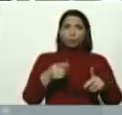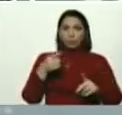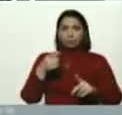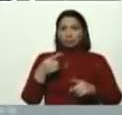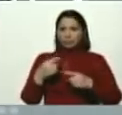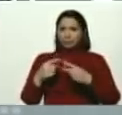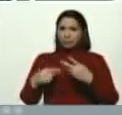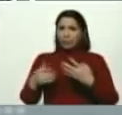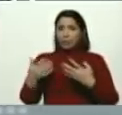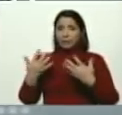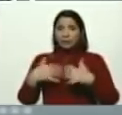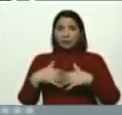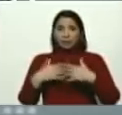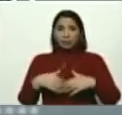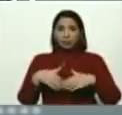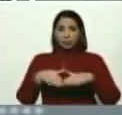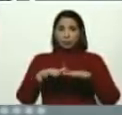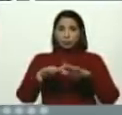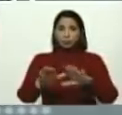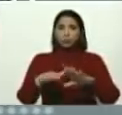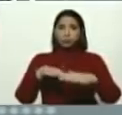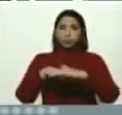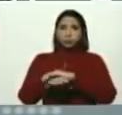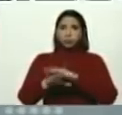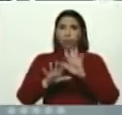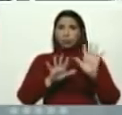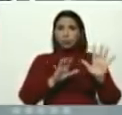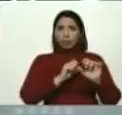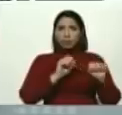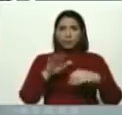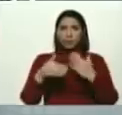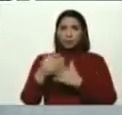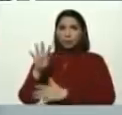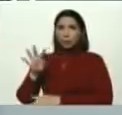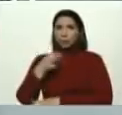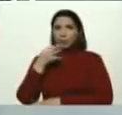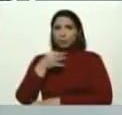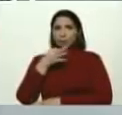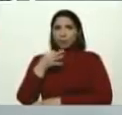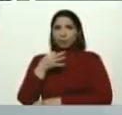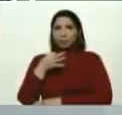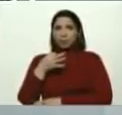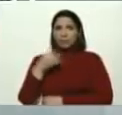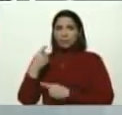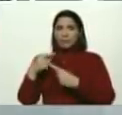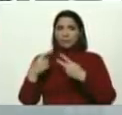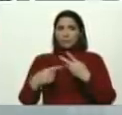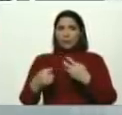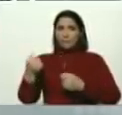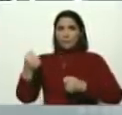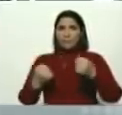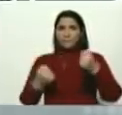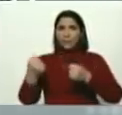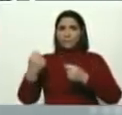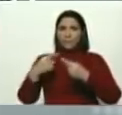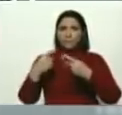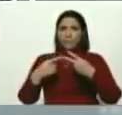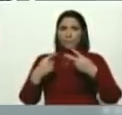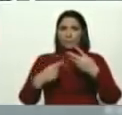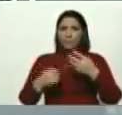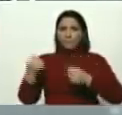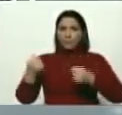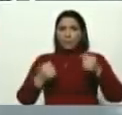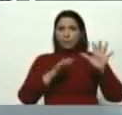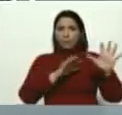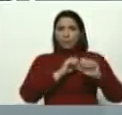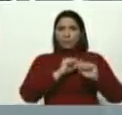La industria del sector textil y calzado de 10 de la mañana a 4 de la tarde. Los talleres mecánicos y autopartes, de 10